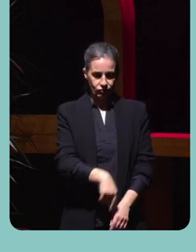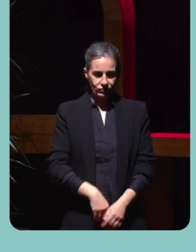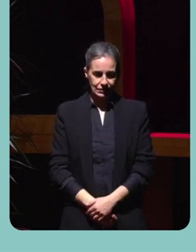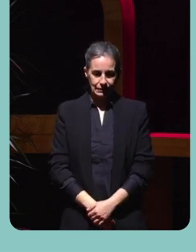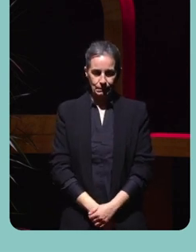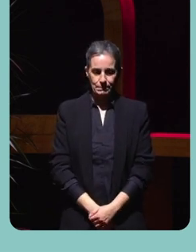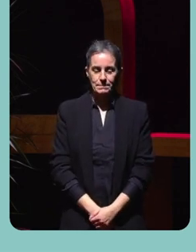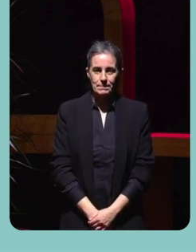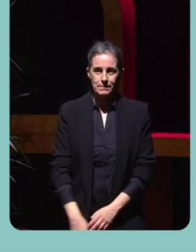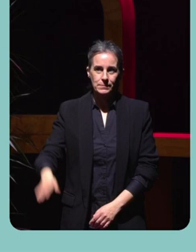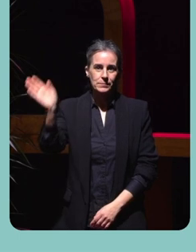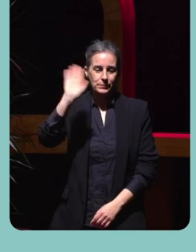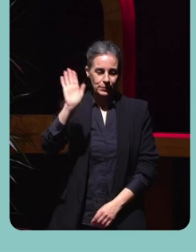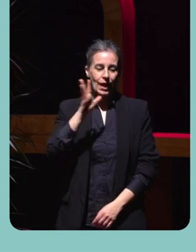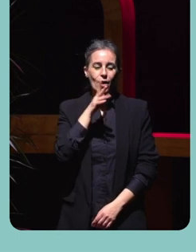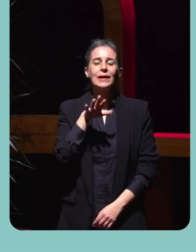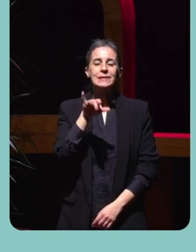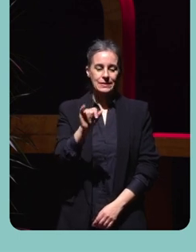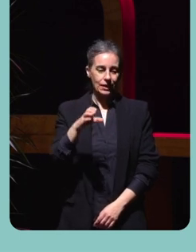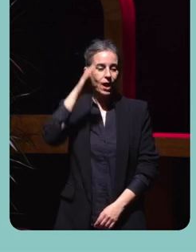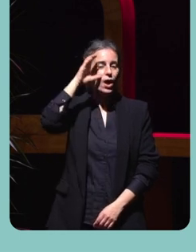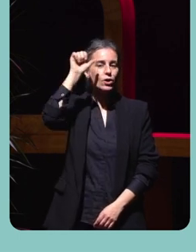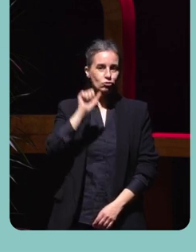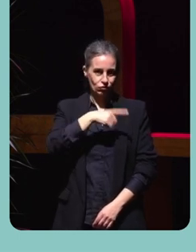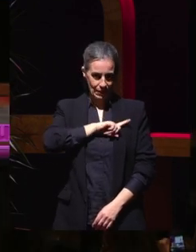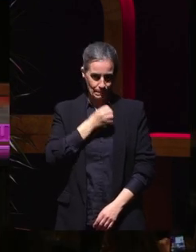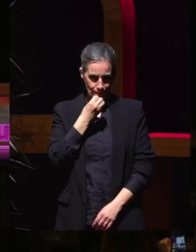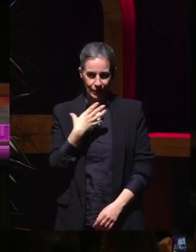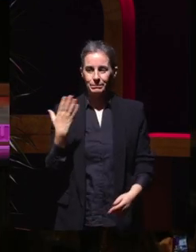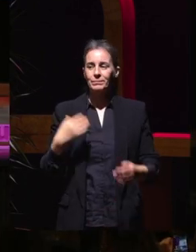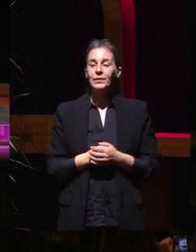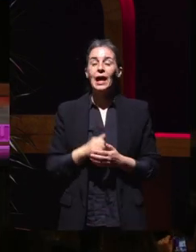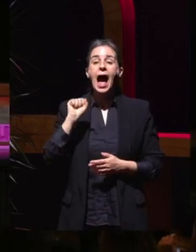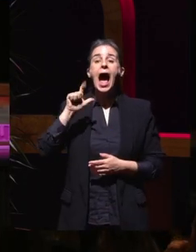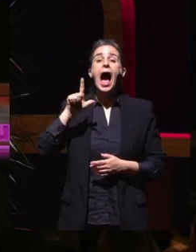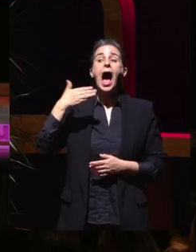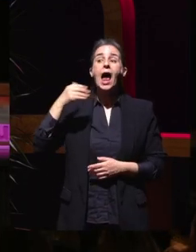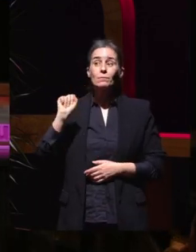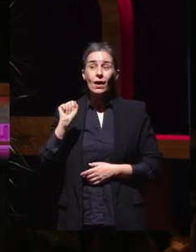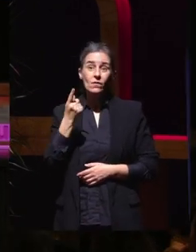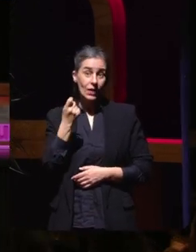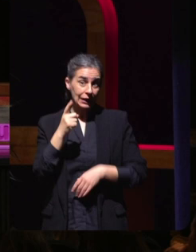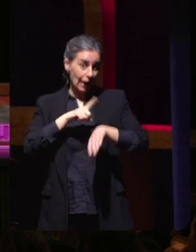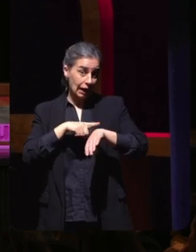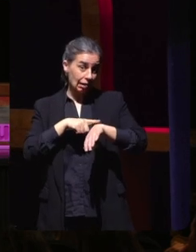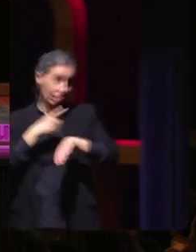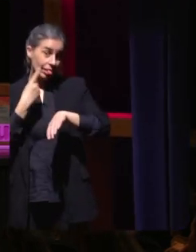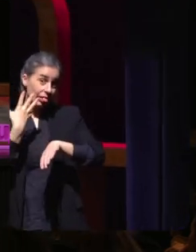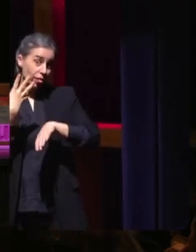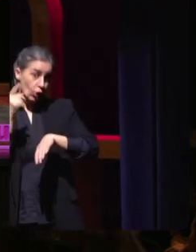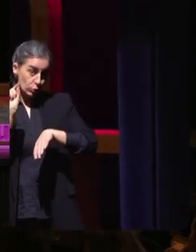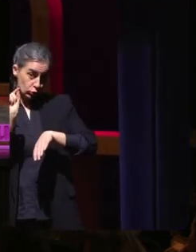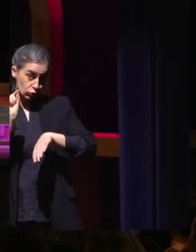Hola Ahora sí se me escoita verdad Alba quedan cinco minutos para para